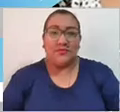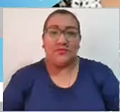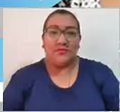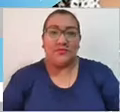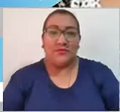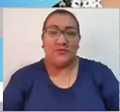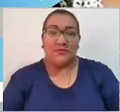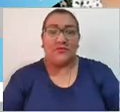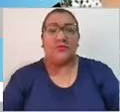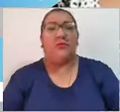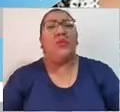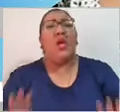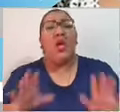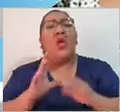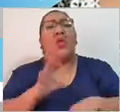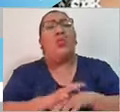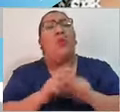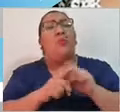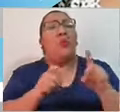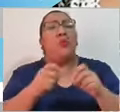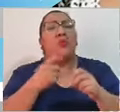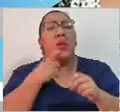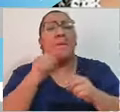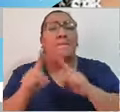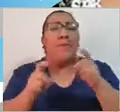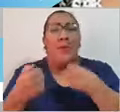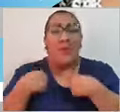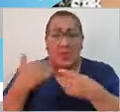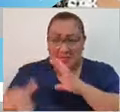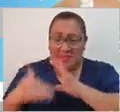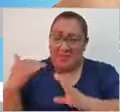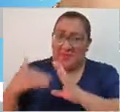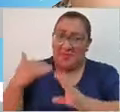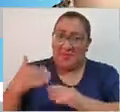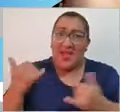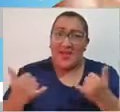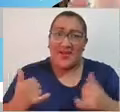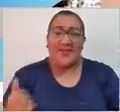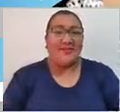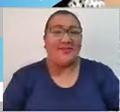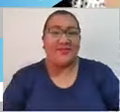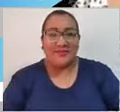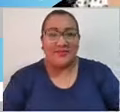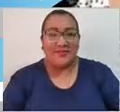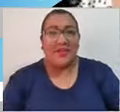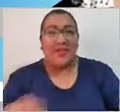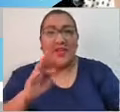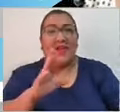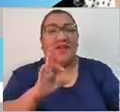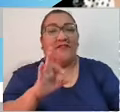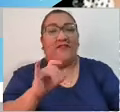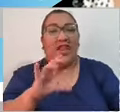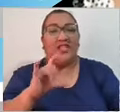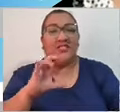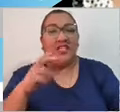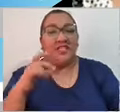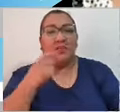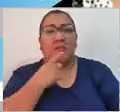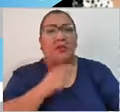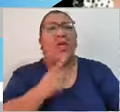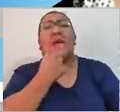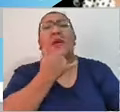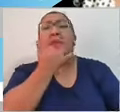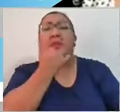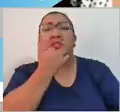Doctora, tenemos algunas preguntas de las personas que nos están acompañando en la transmisión de hoy. Francesca Lizano pregunta, ¿qué pasa si